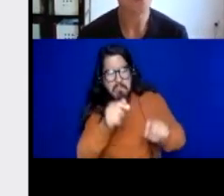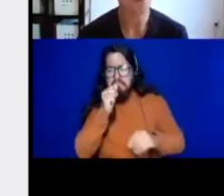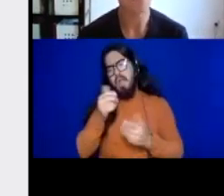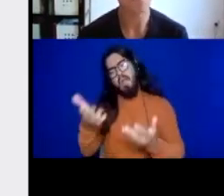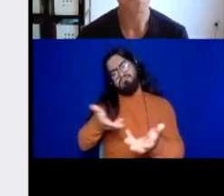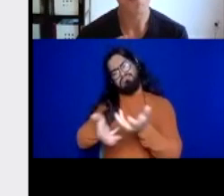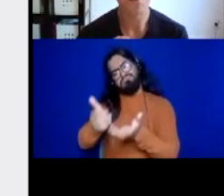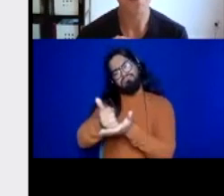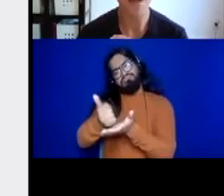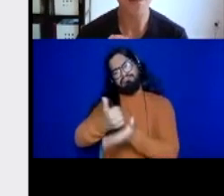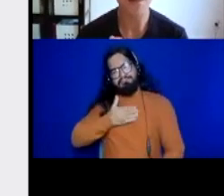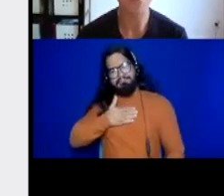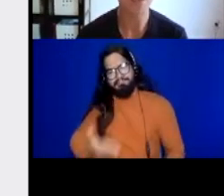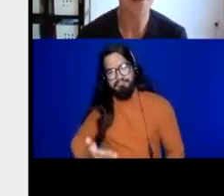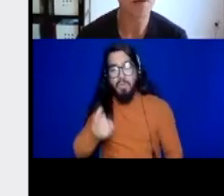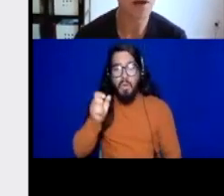o quizás